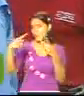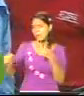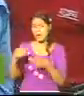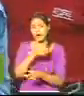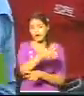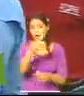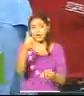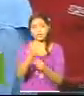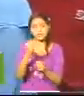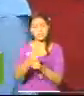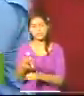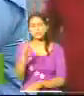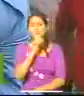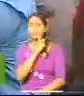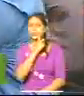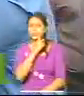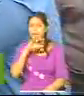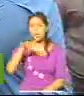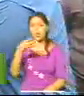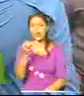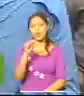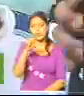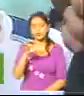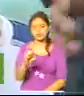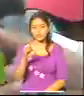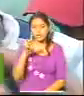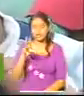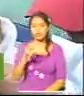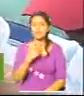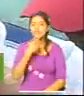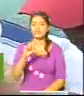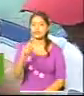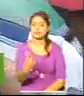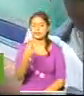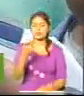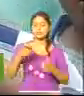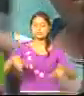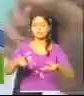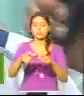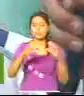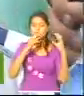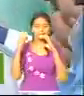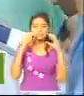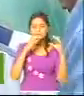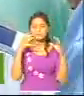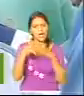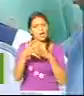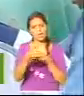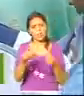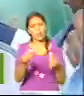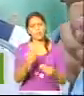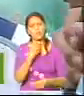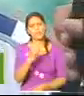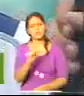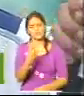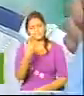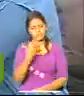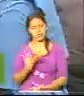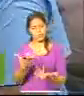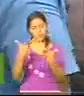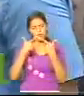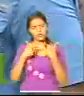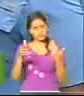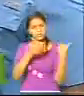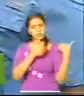de los trabajadores, compañero, ¿cómo te llamas tú? José Luis Romero. Principal del área de cereales. Ah, ¿cómo es eso el vocero principal? Escúchanos el cuento,